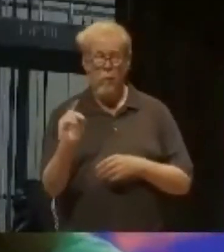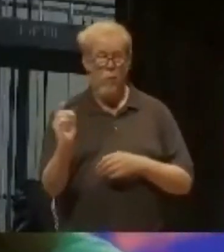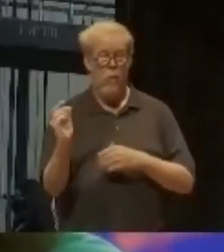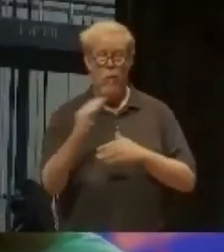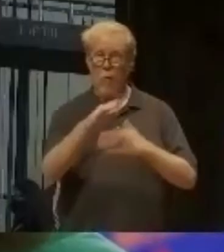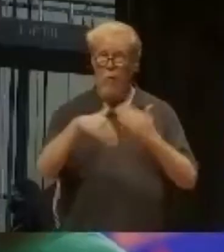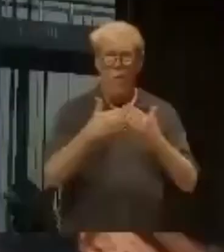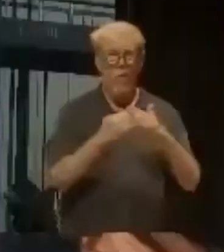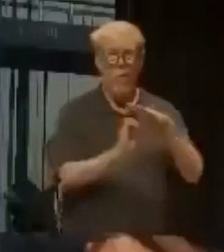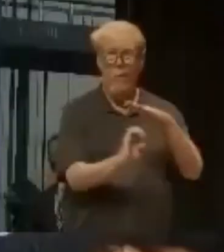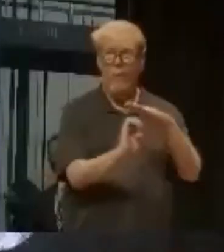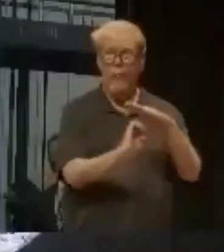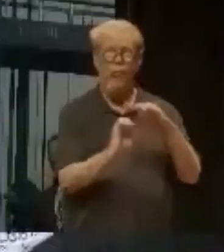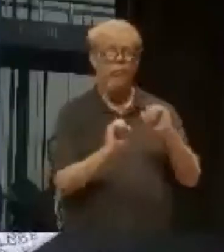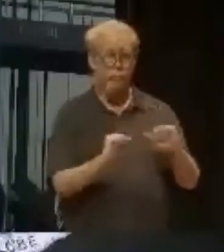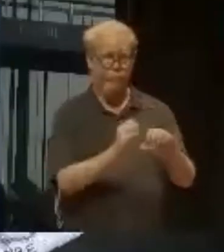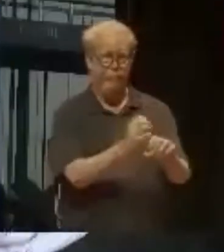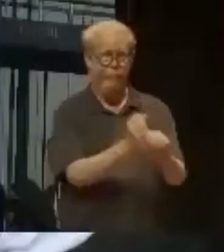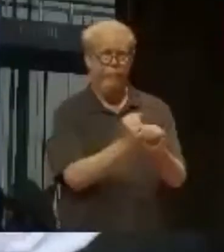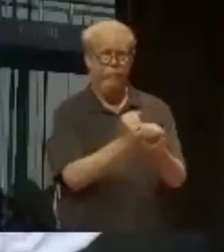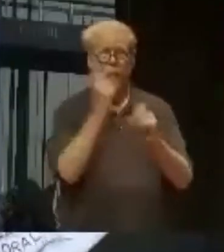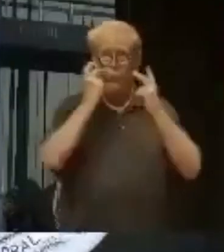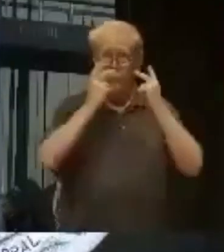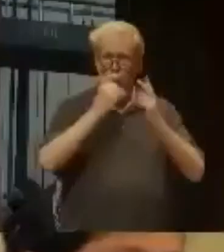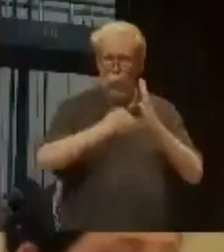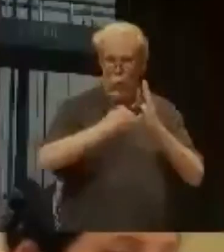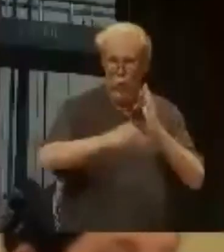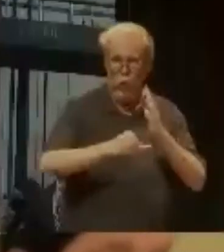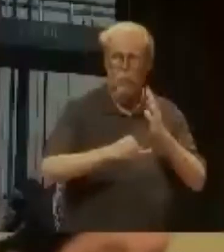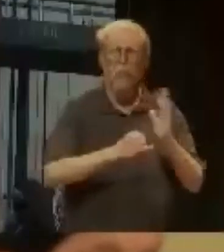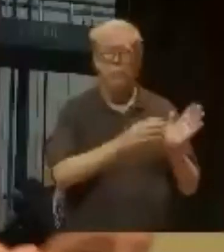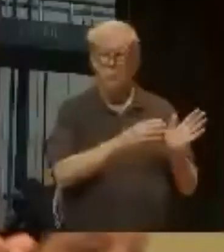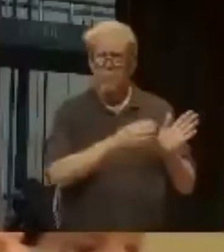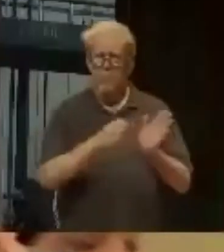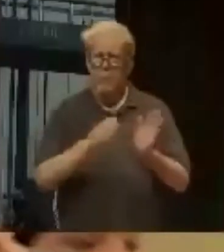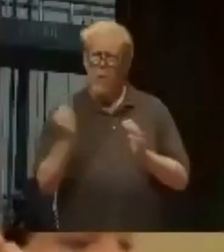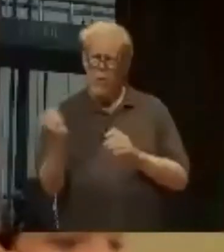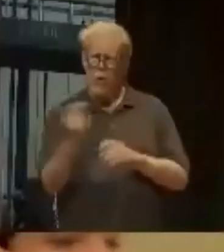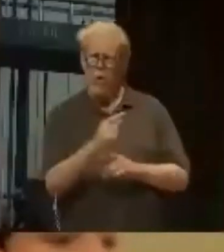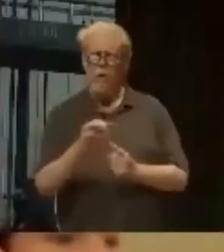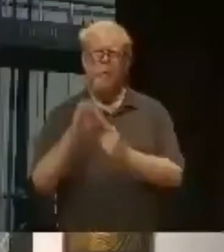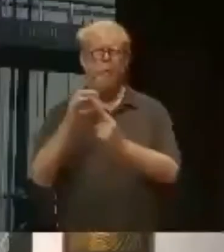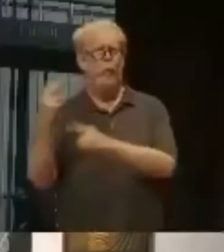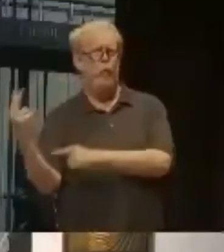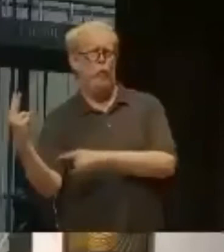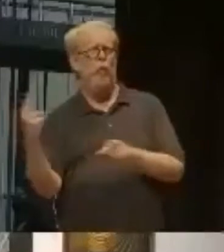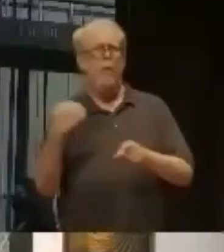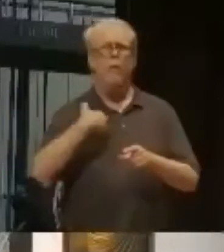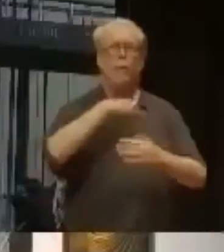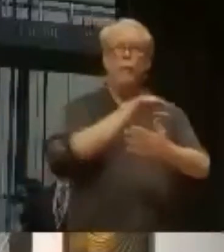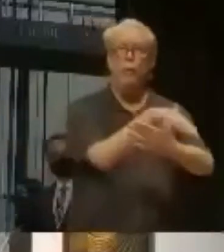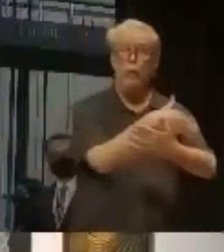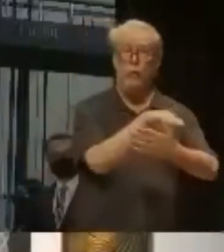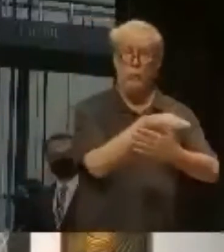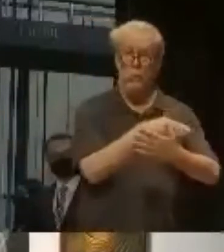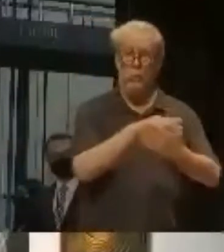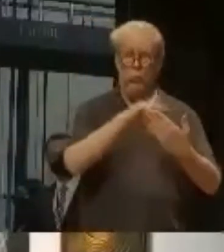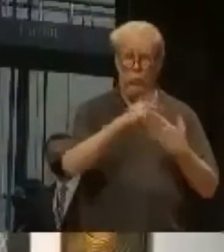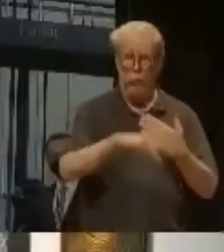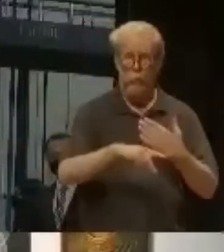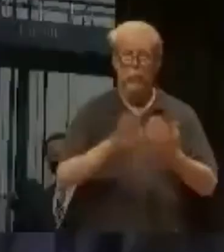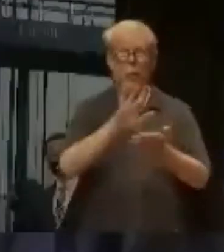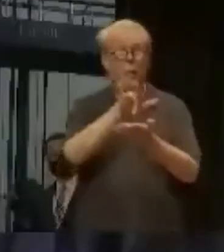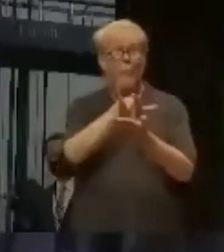escuela primaria tienen clases de artes visuales y todos, excepto 2 campuses, tienen también acceso a un programa de